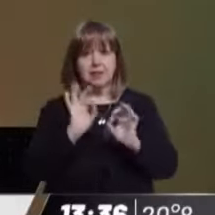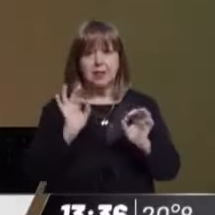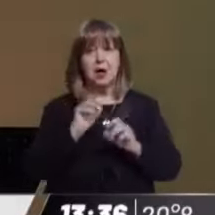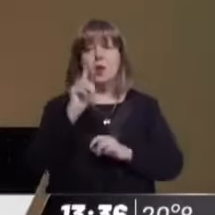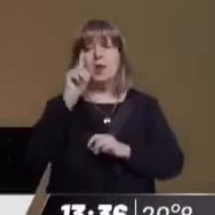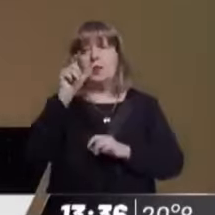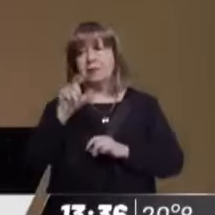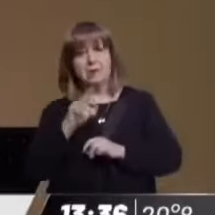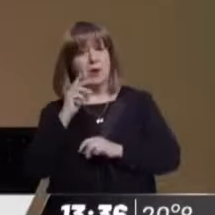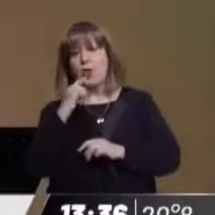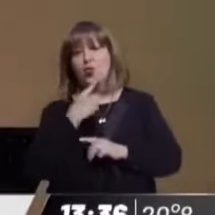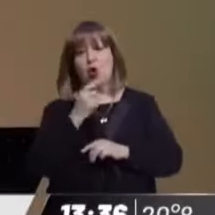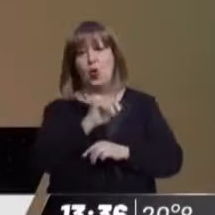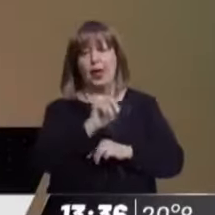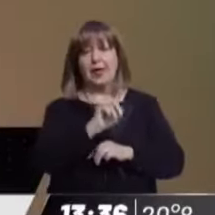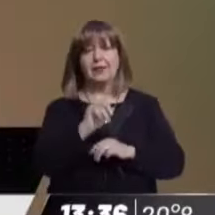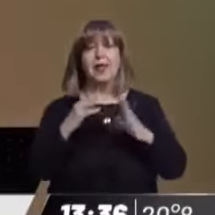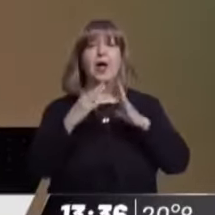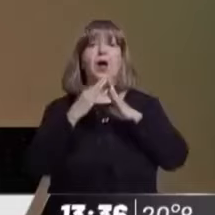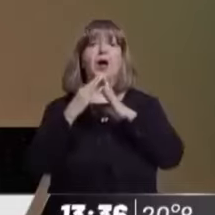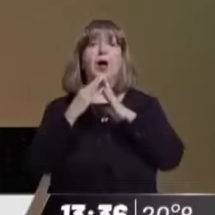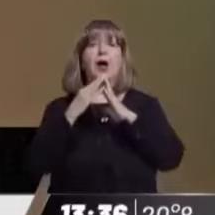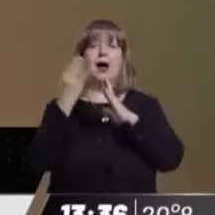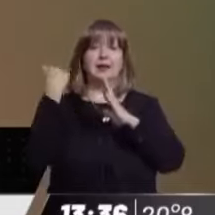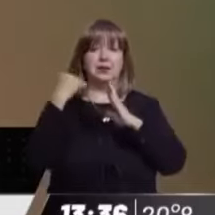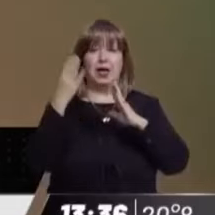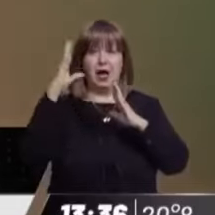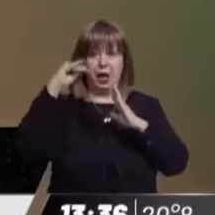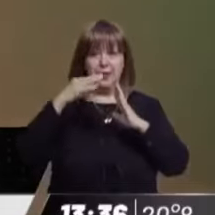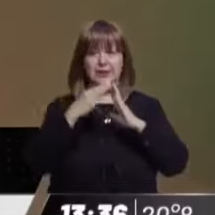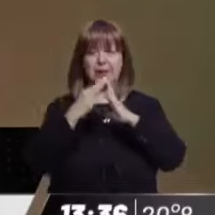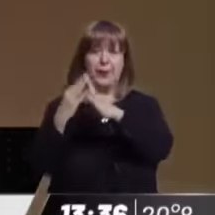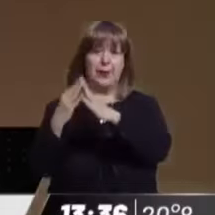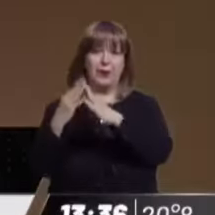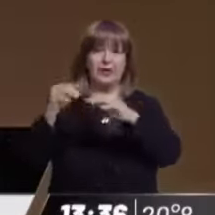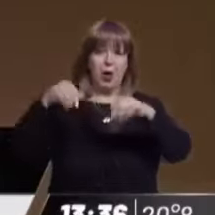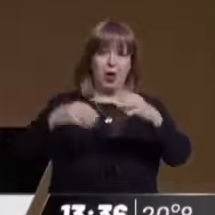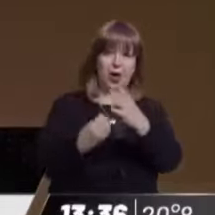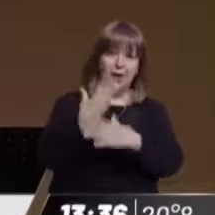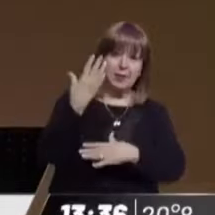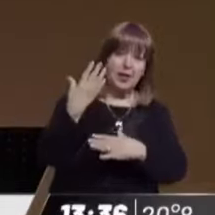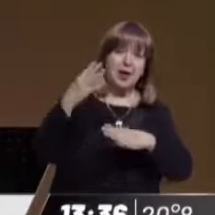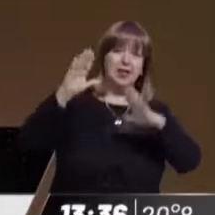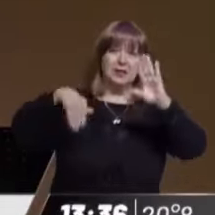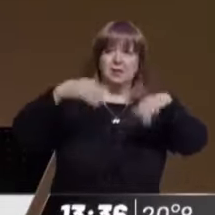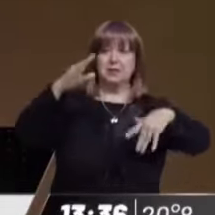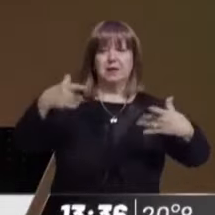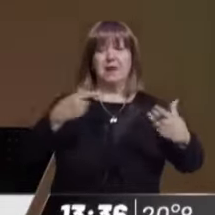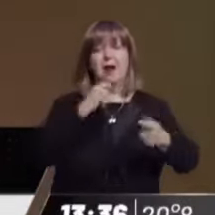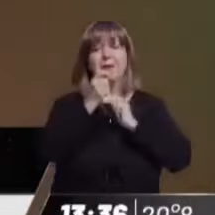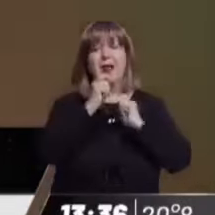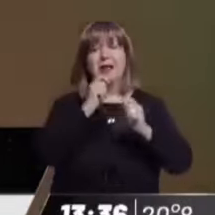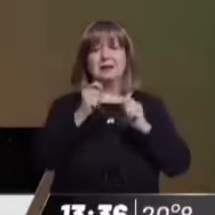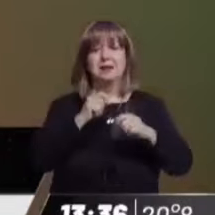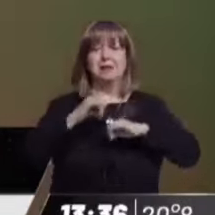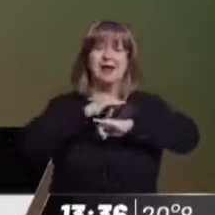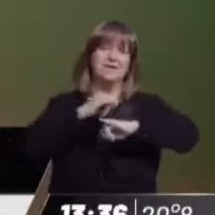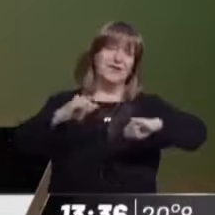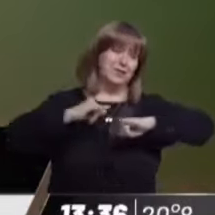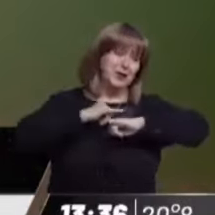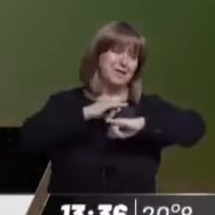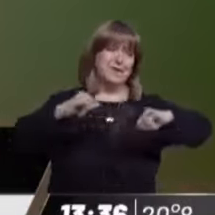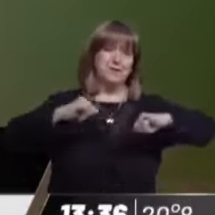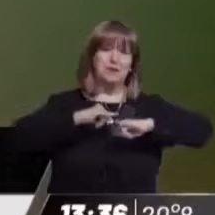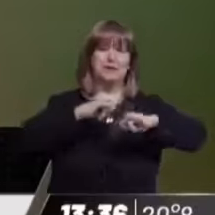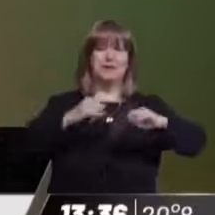vecinos que se han reunido durante la noche de ayer durante la mañana de hoy han convocado todos los medios de prensa de la provincia por